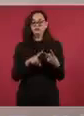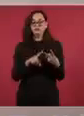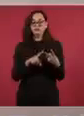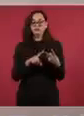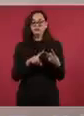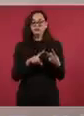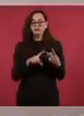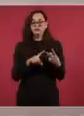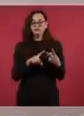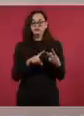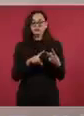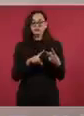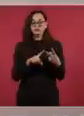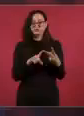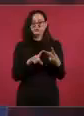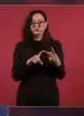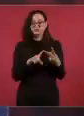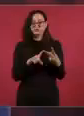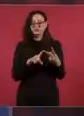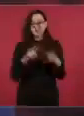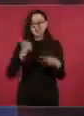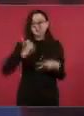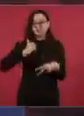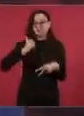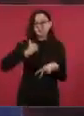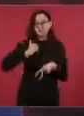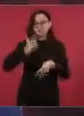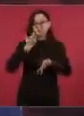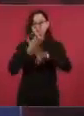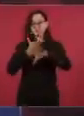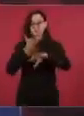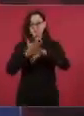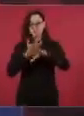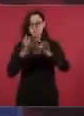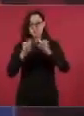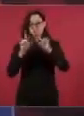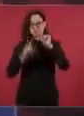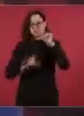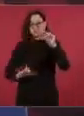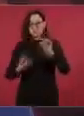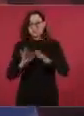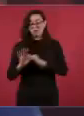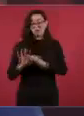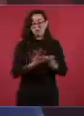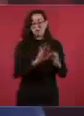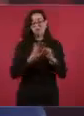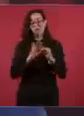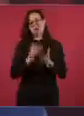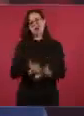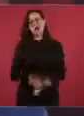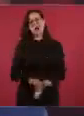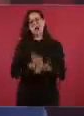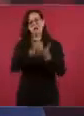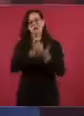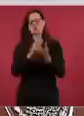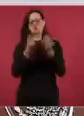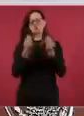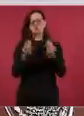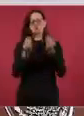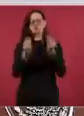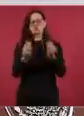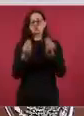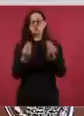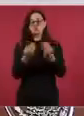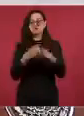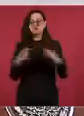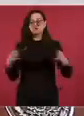informarle que nos ayuda la integración económica y que no se resuelve nada